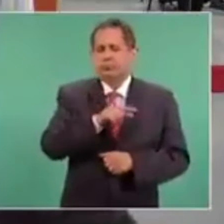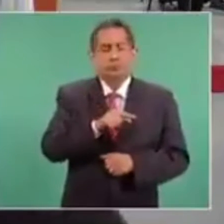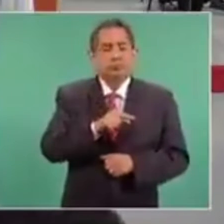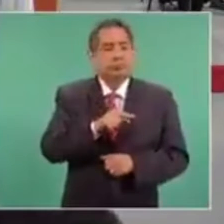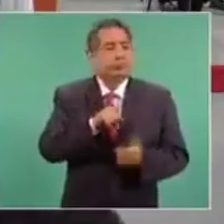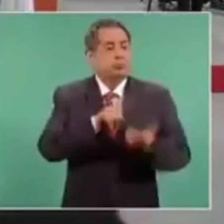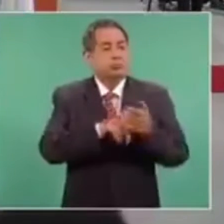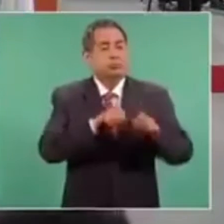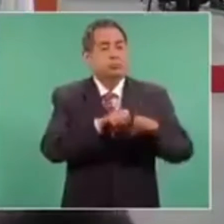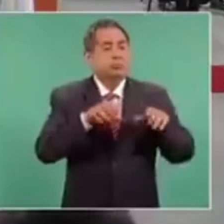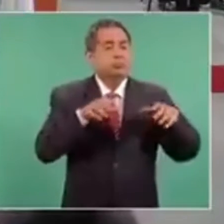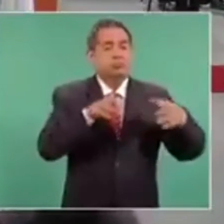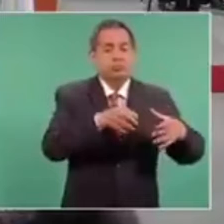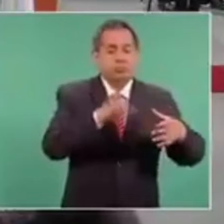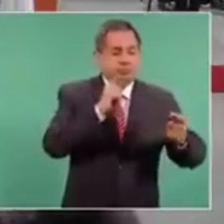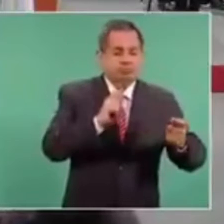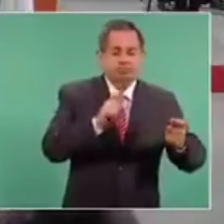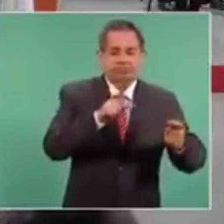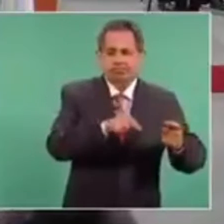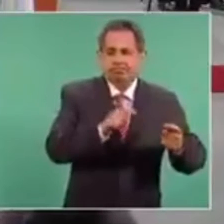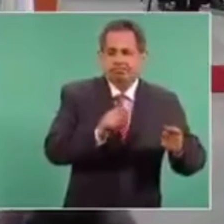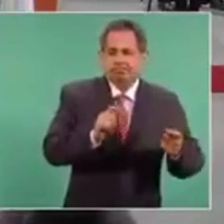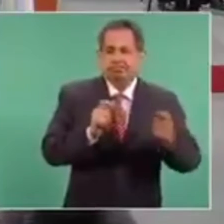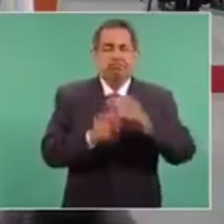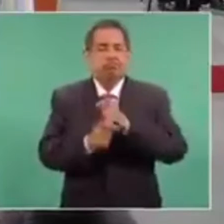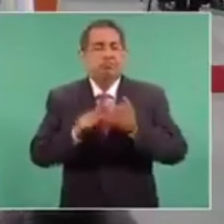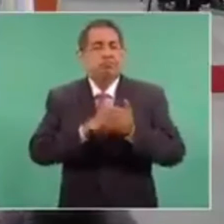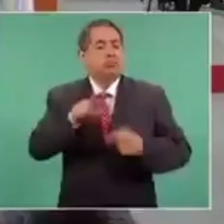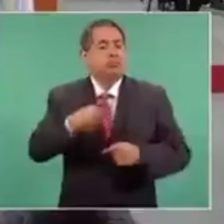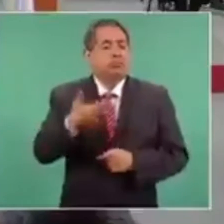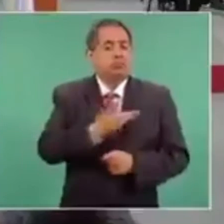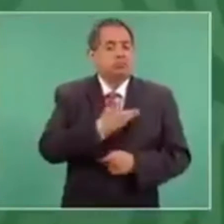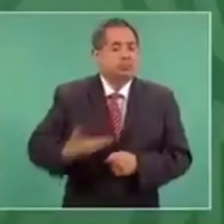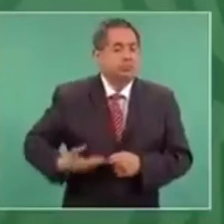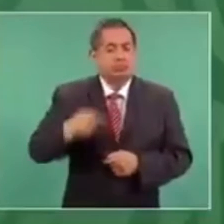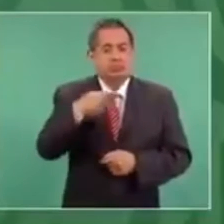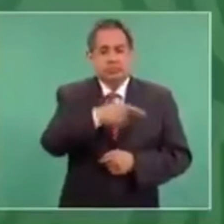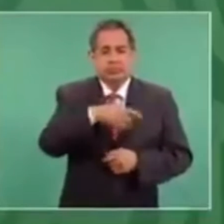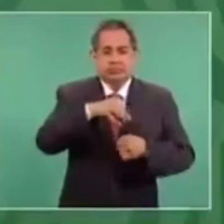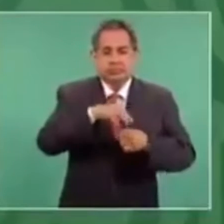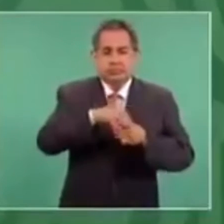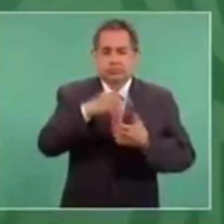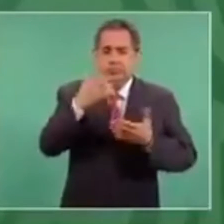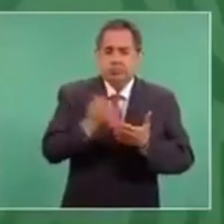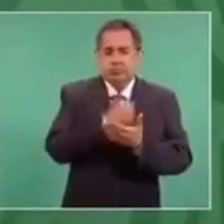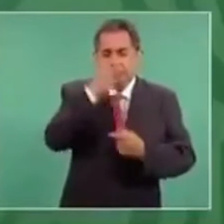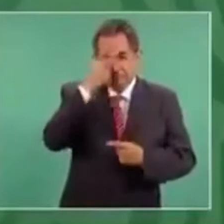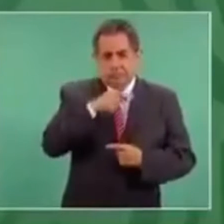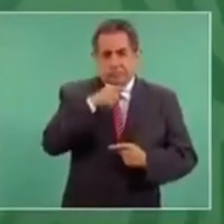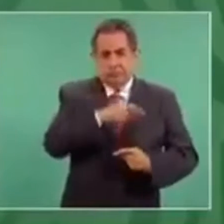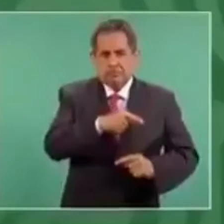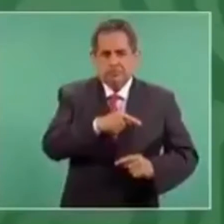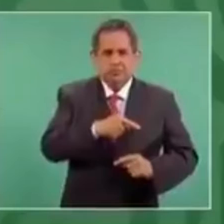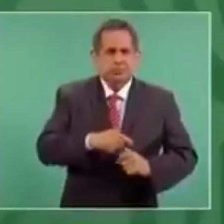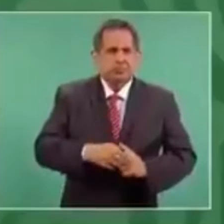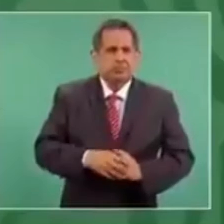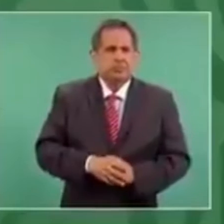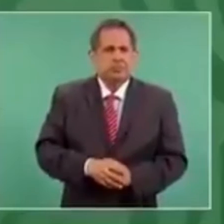en el equipo de transición del presidente electo de México